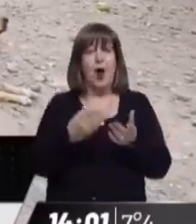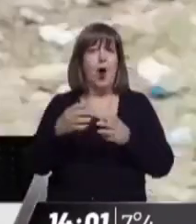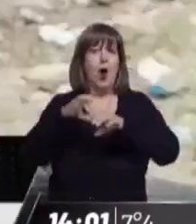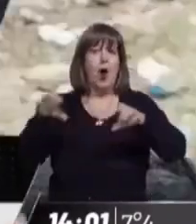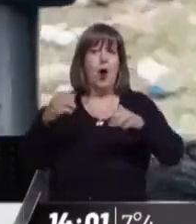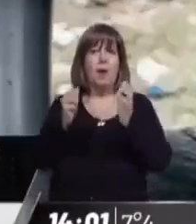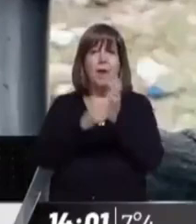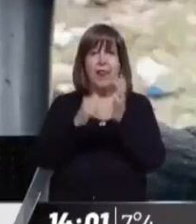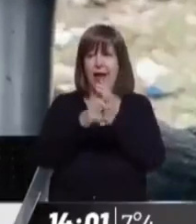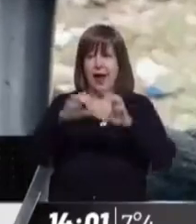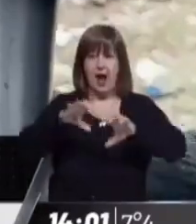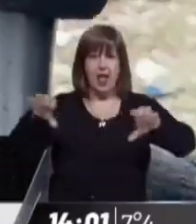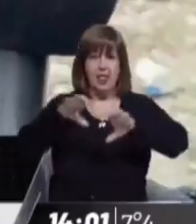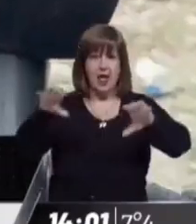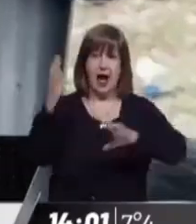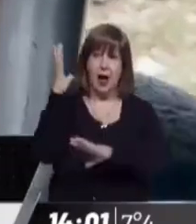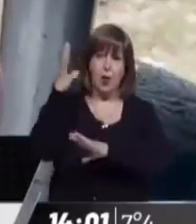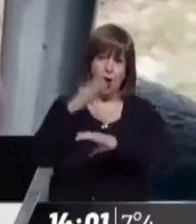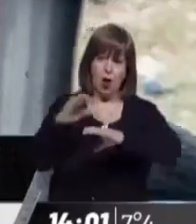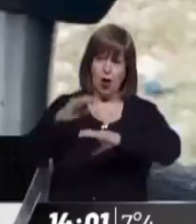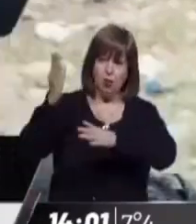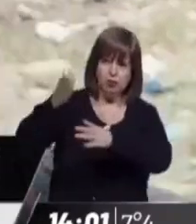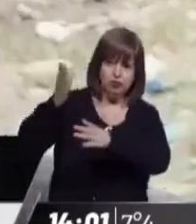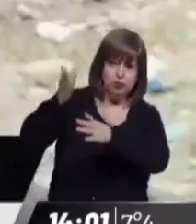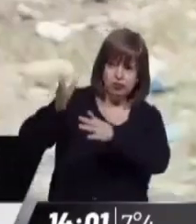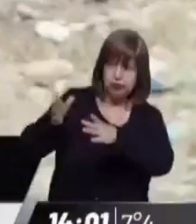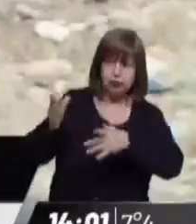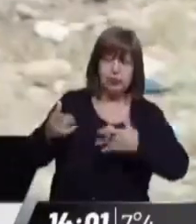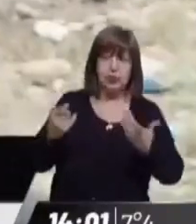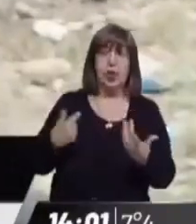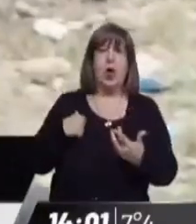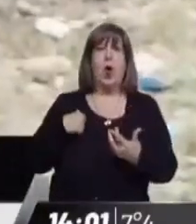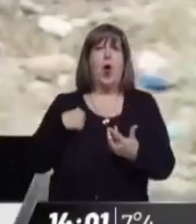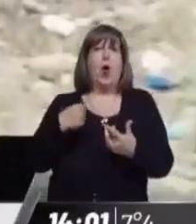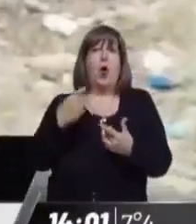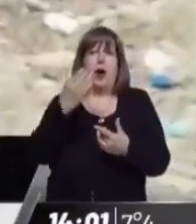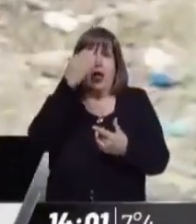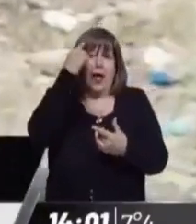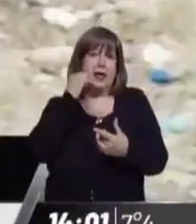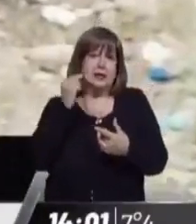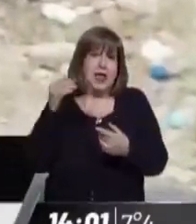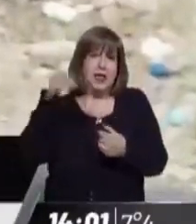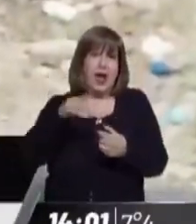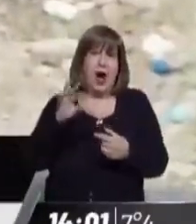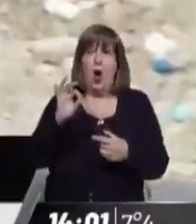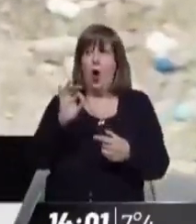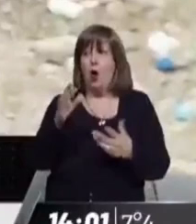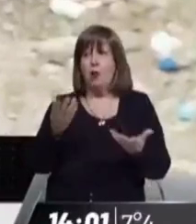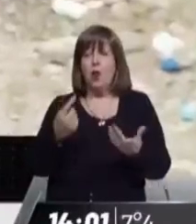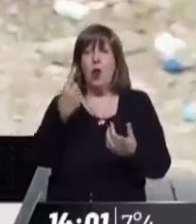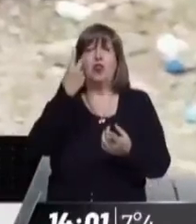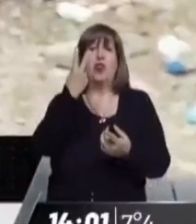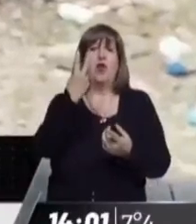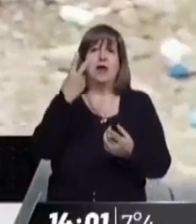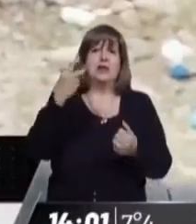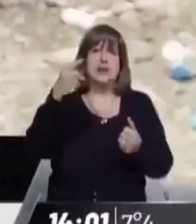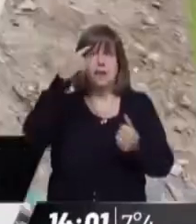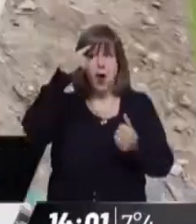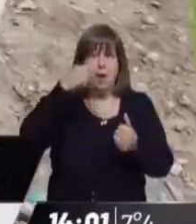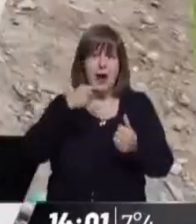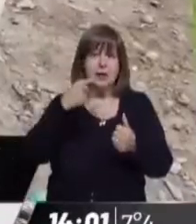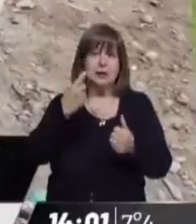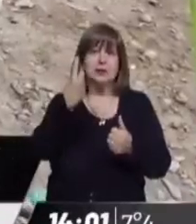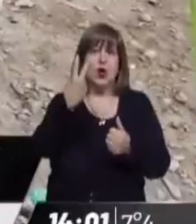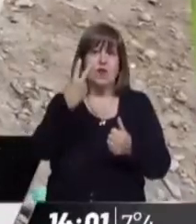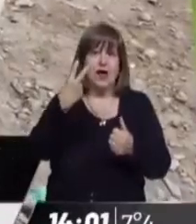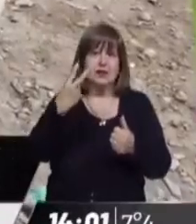usted dice. Que deberían reforzar, venir más seguido. Claro, sí, eso pediríamos nosotros, que venga más seguido, por lo menos al mes dos, ¿viste? Así nos